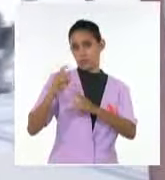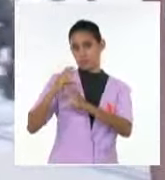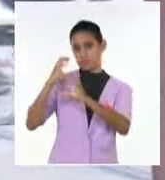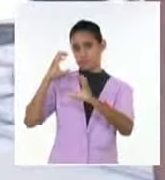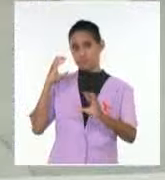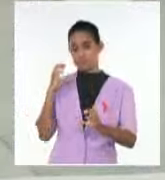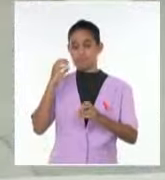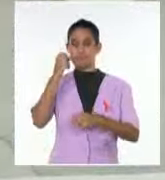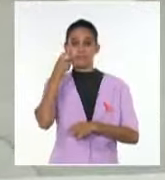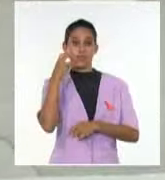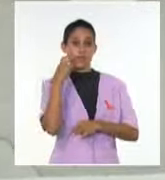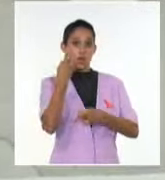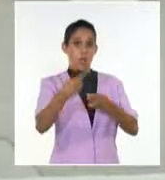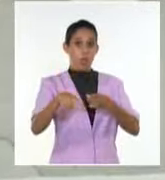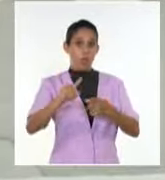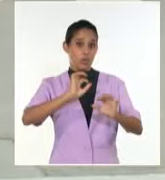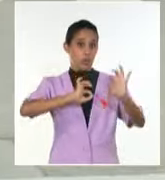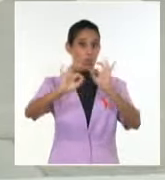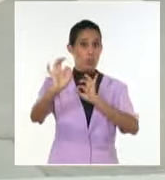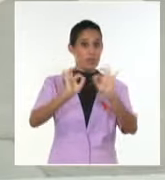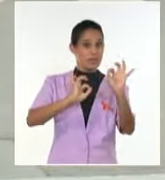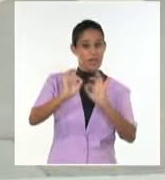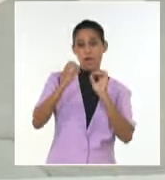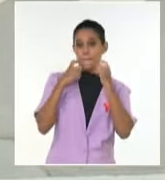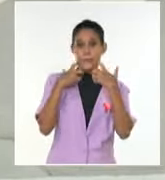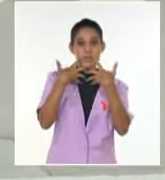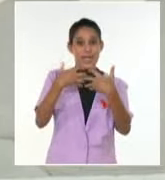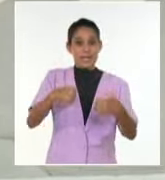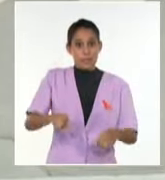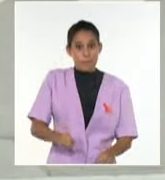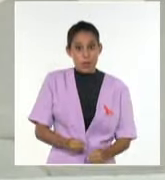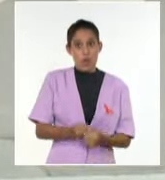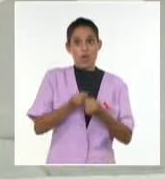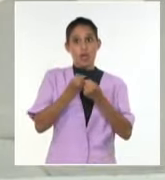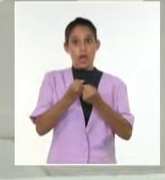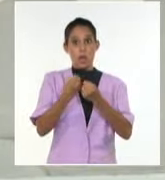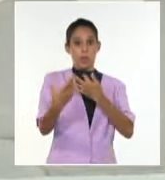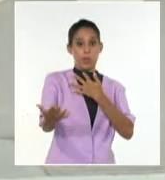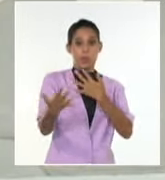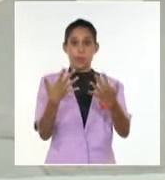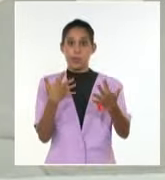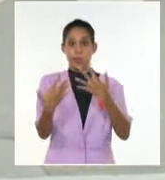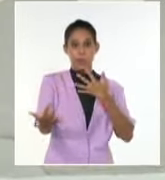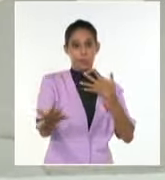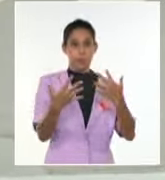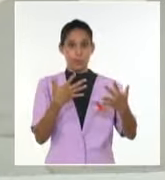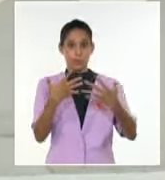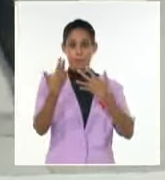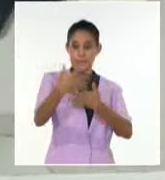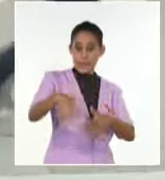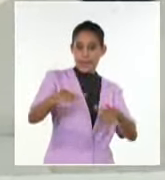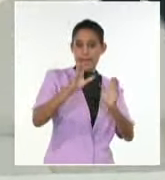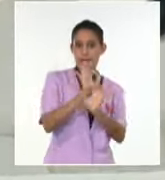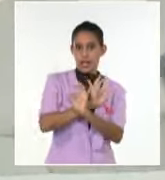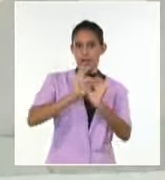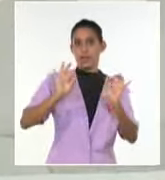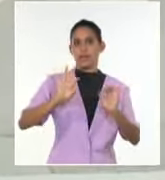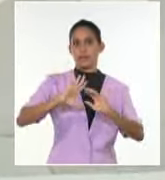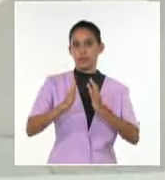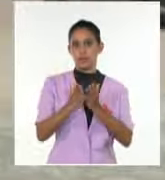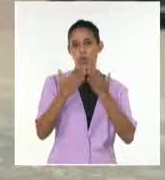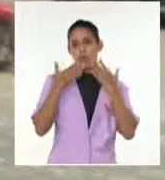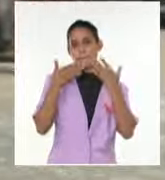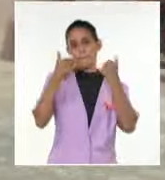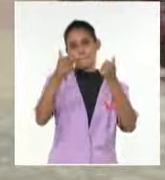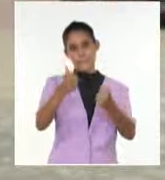tema de la seguridad es conversación obligada para los parisinos por las extremas medidas que se han tomado en el centro con